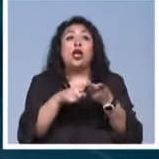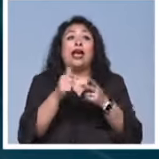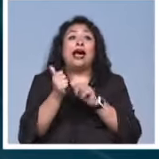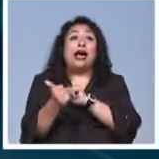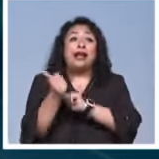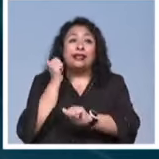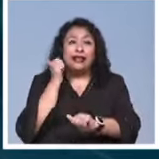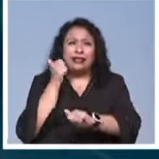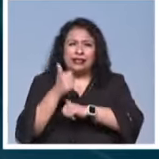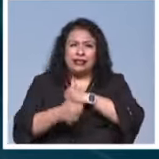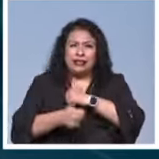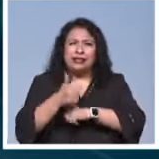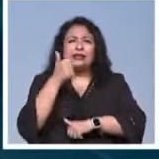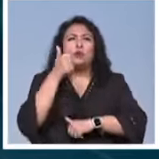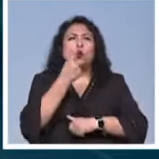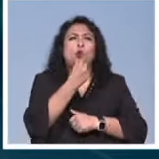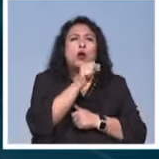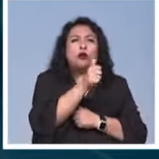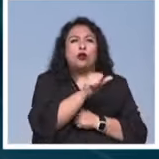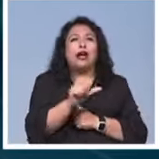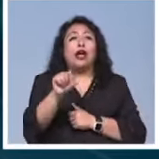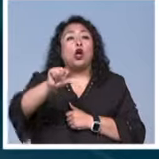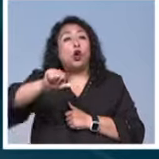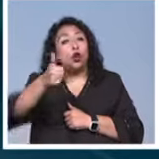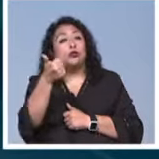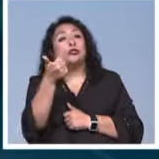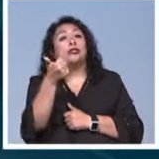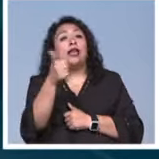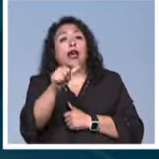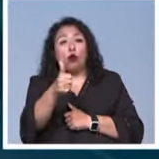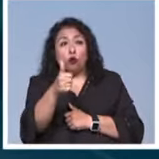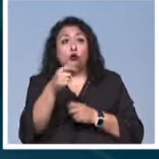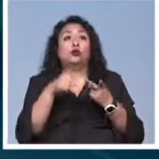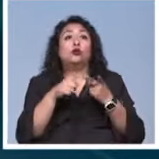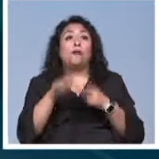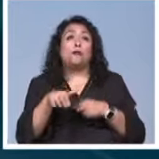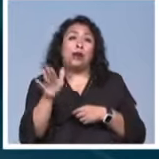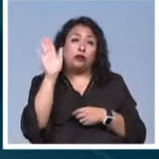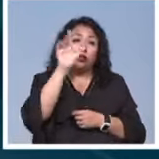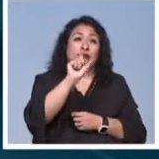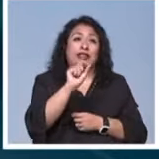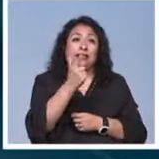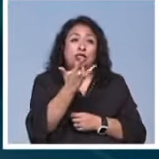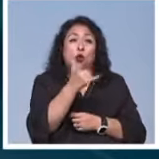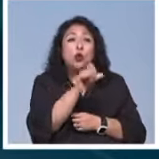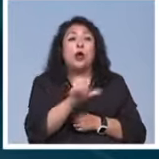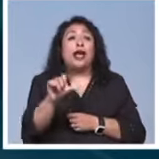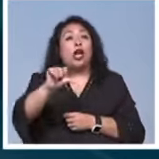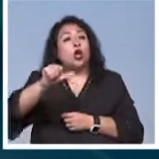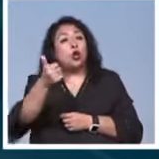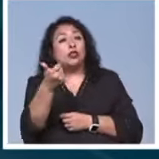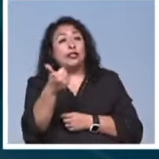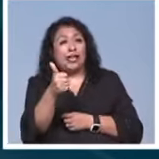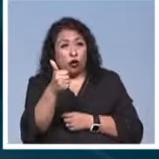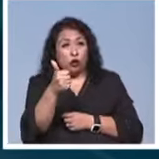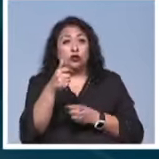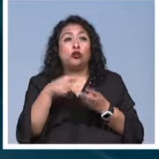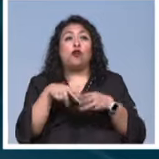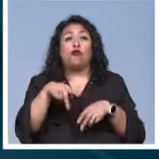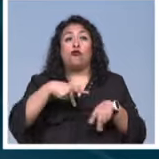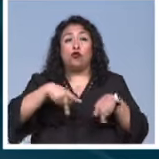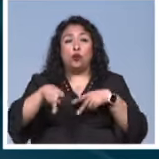atletismo del 1 de agosto al 11 de agosto. El baloncesto del 27 de julio al 11 de agosto. El